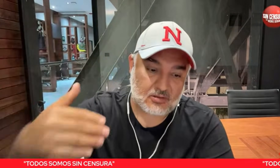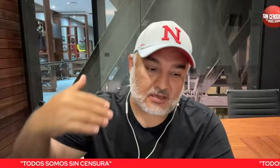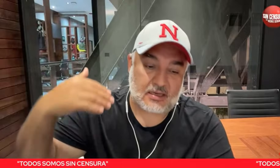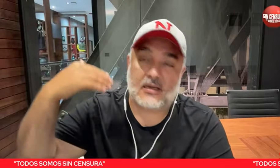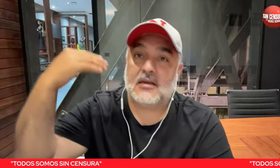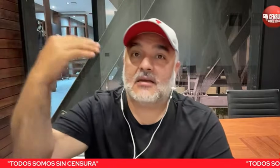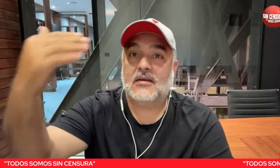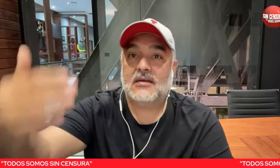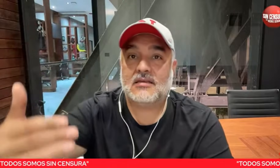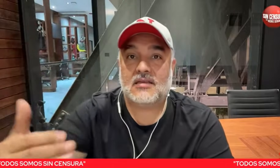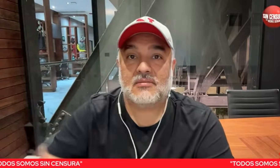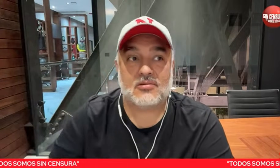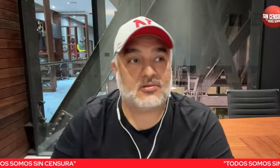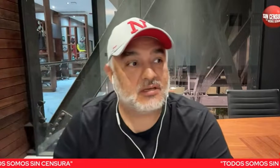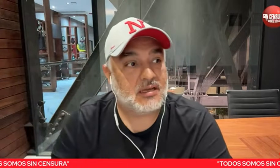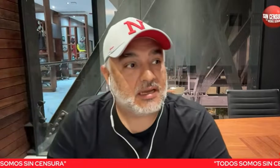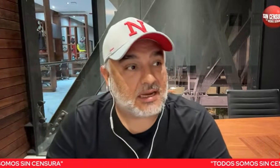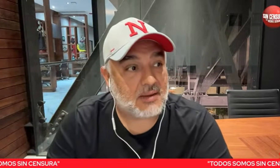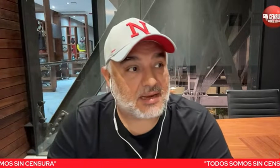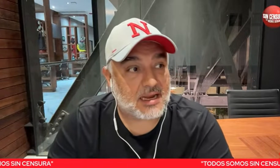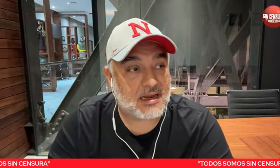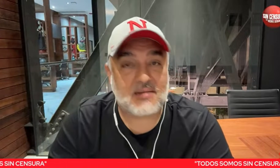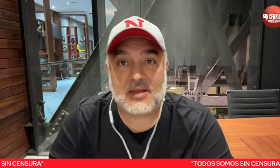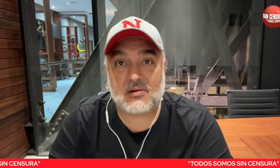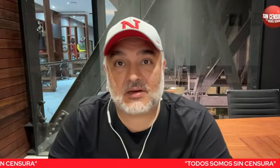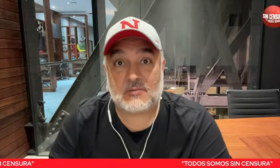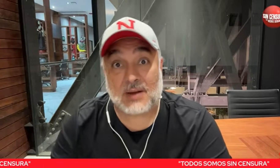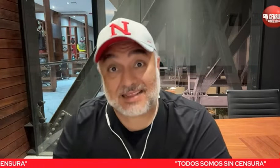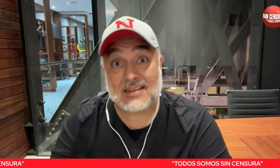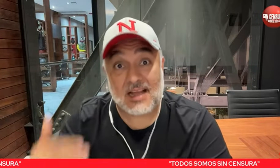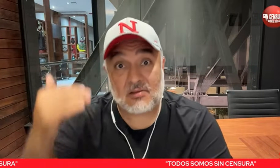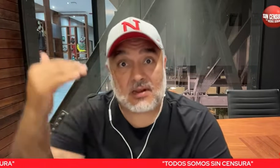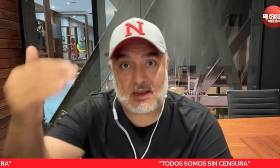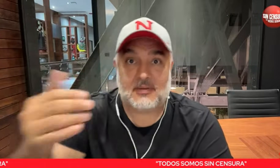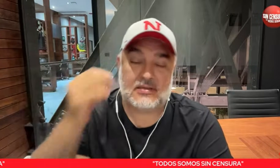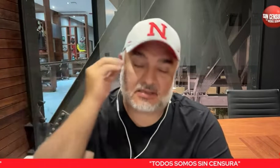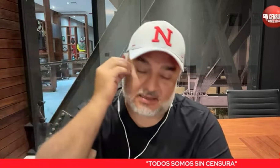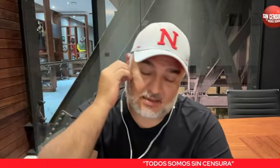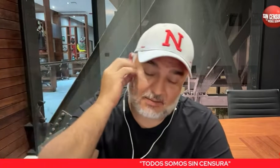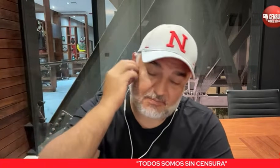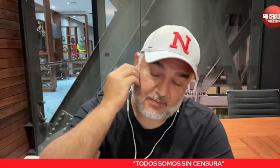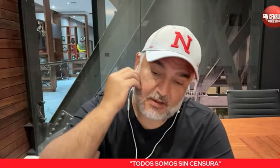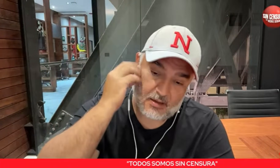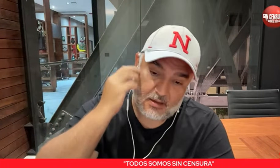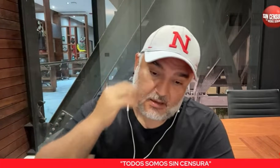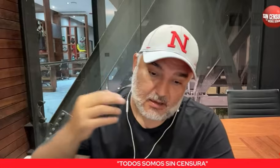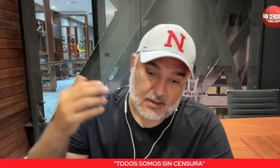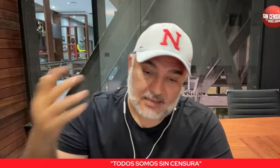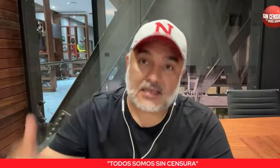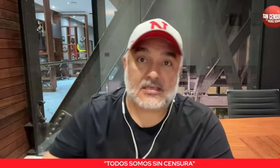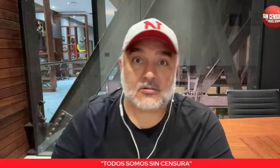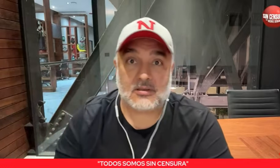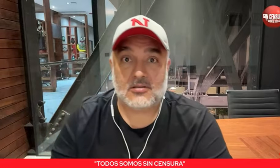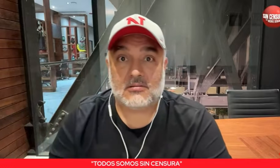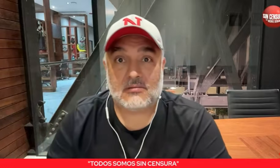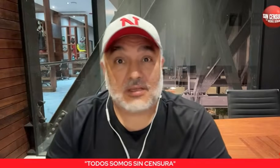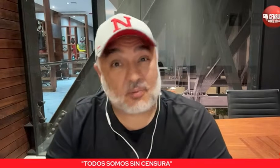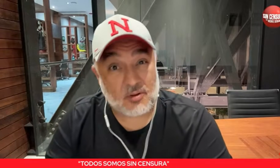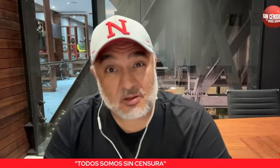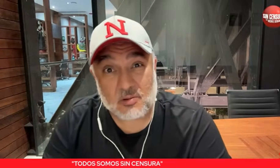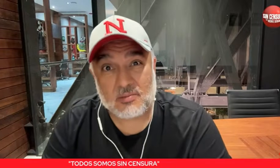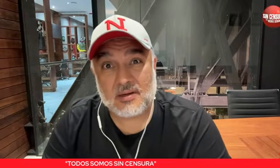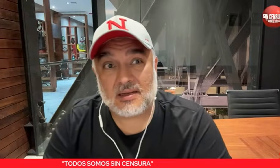nosotros estemos en la mañanera el miércoles planteándole a la presidenta esta situación